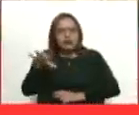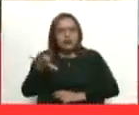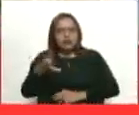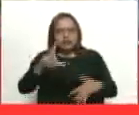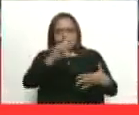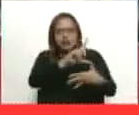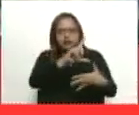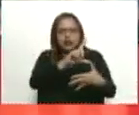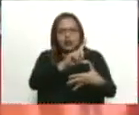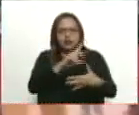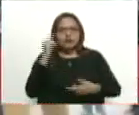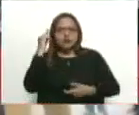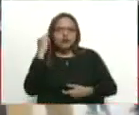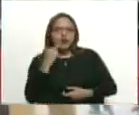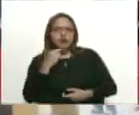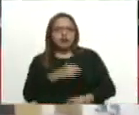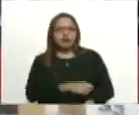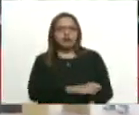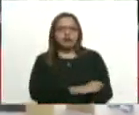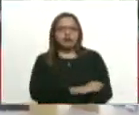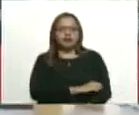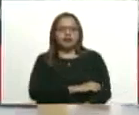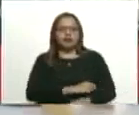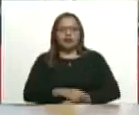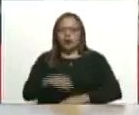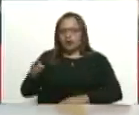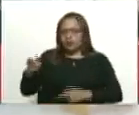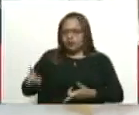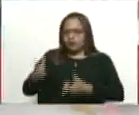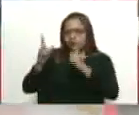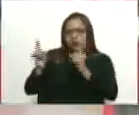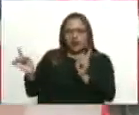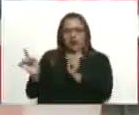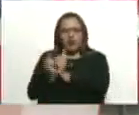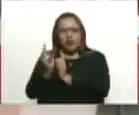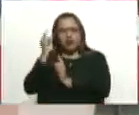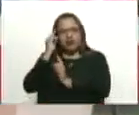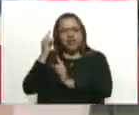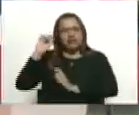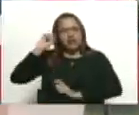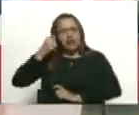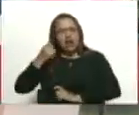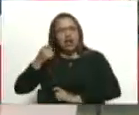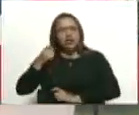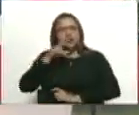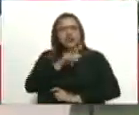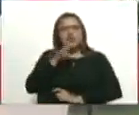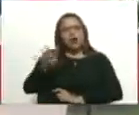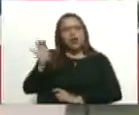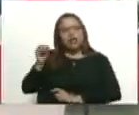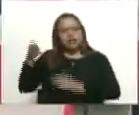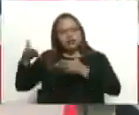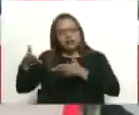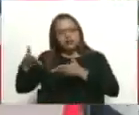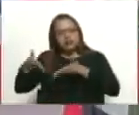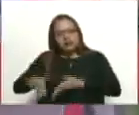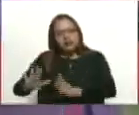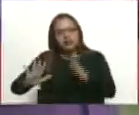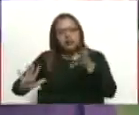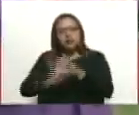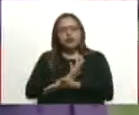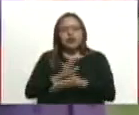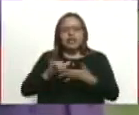Simón Bolívar. Una inauguración, Boris, a pocos días de celebrarse el 240 aniversario del nacimiento del líder